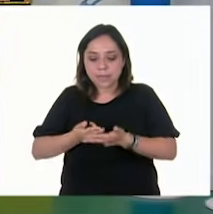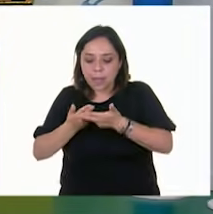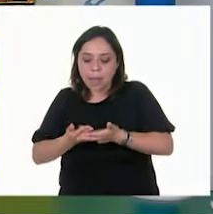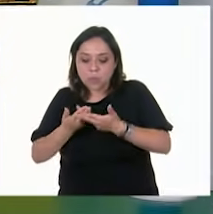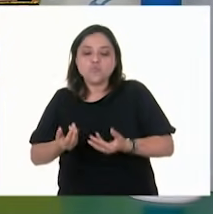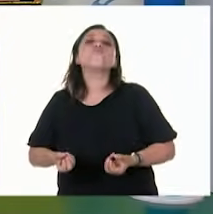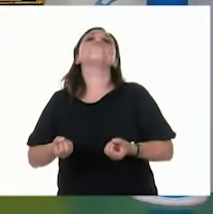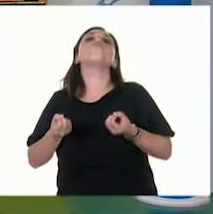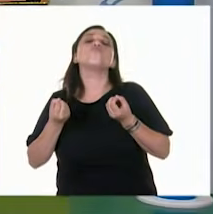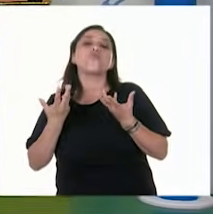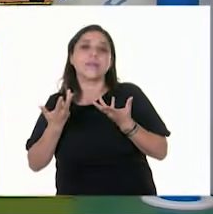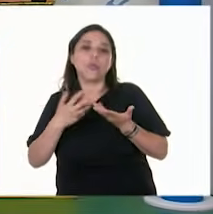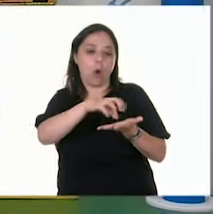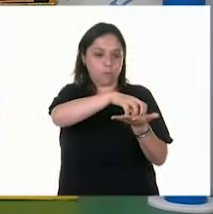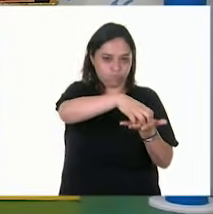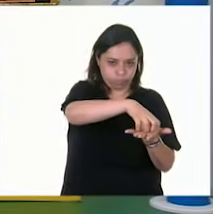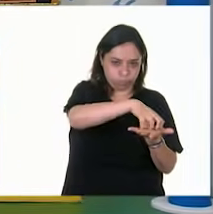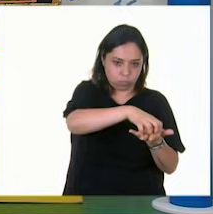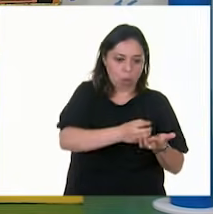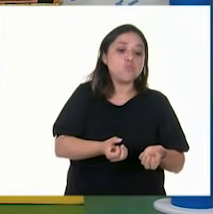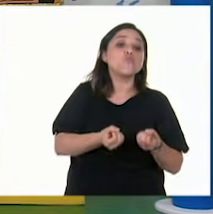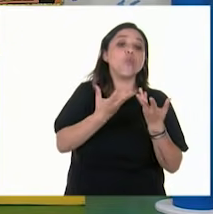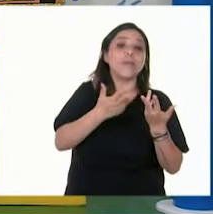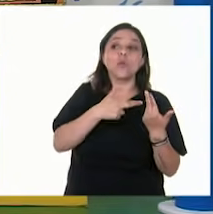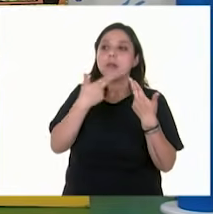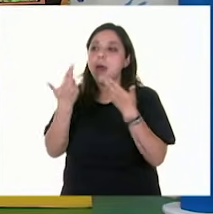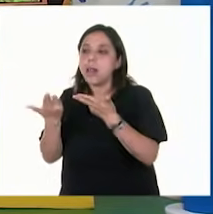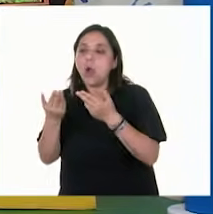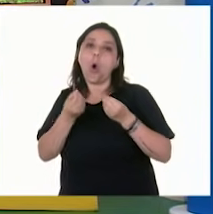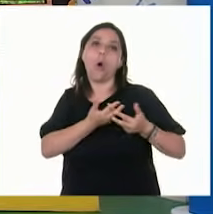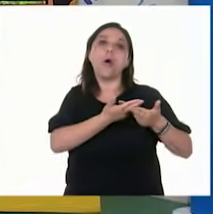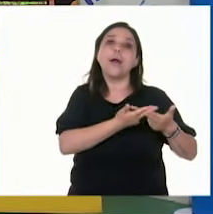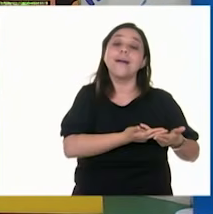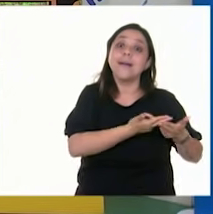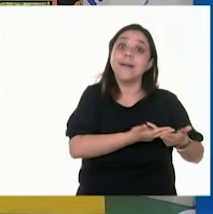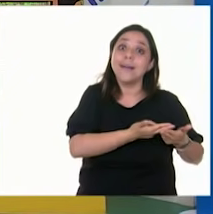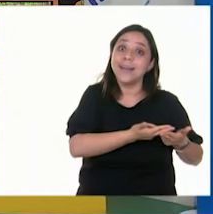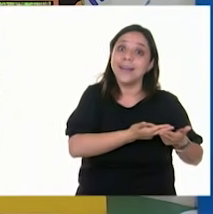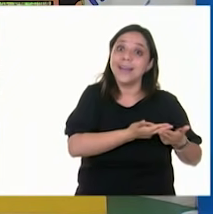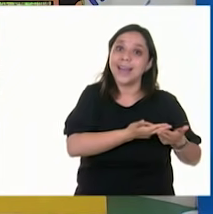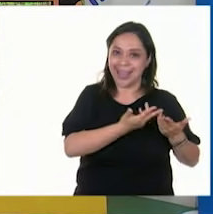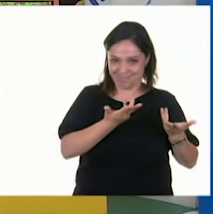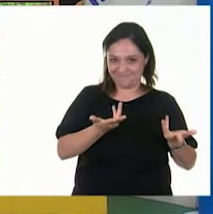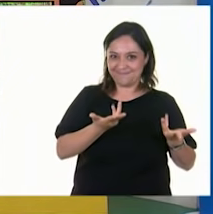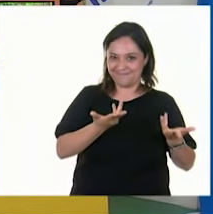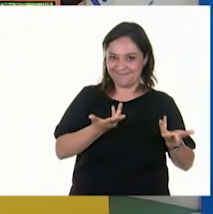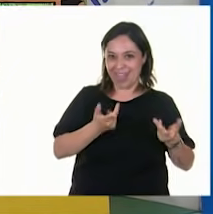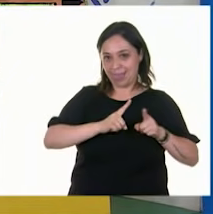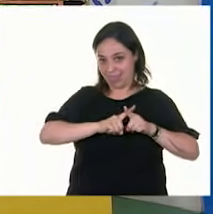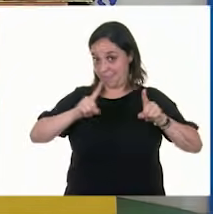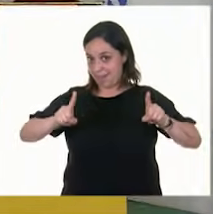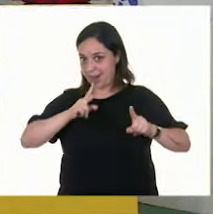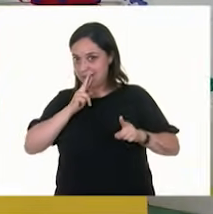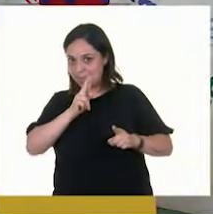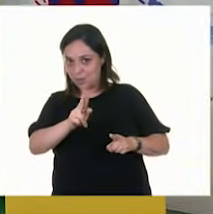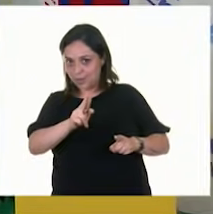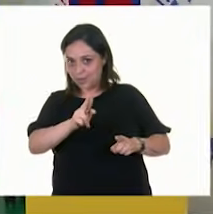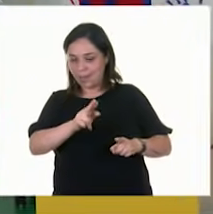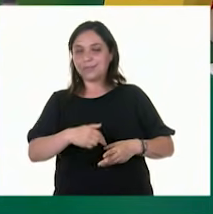mamá, digamos, de las gelatinas? Uh-huh. Hubiera sido muy diferente el resultado a las que, ¿cuántas le quedaron de las que regaló? Exactamente. Pero muy bien, vamos a